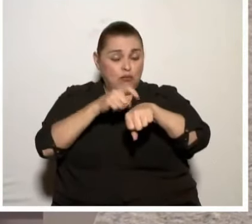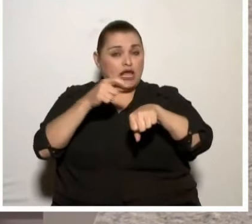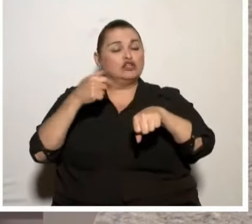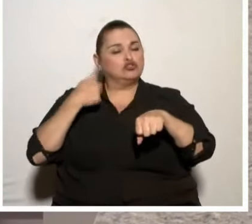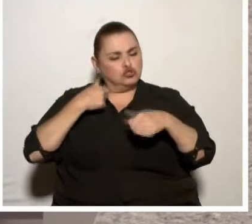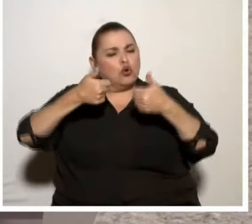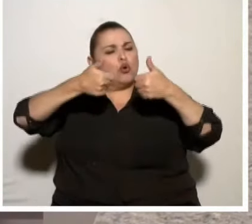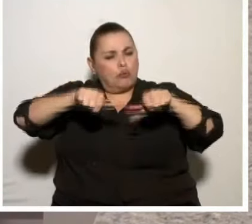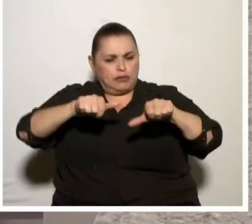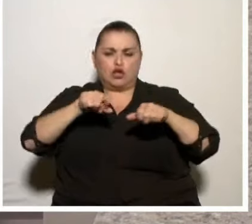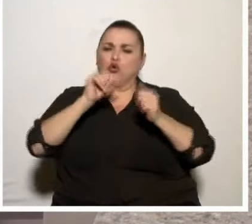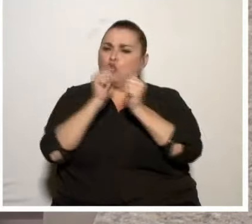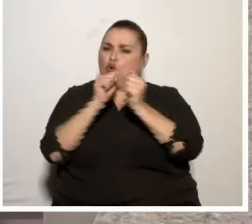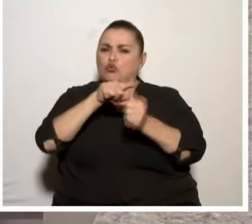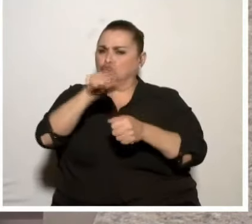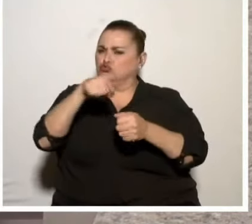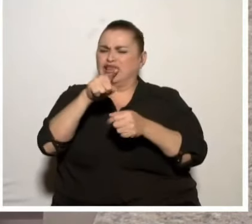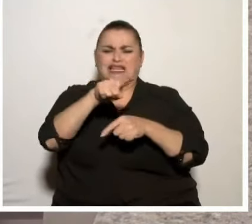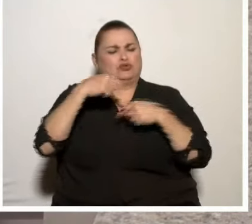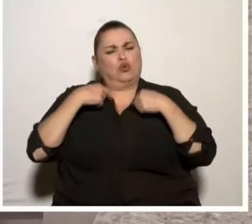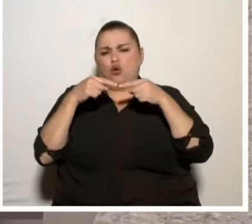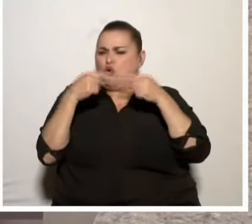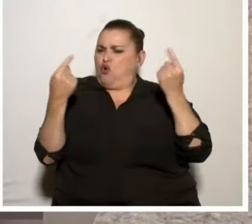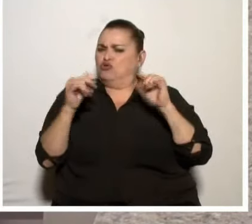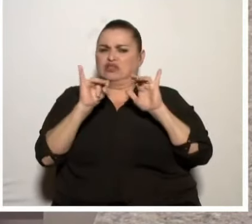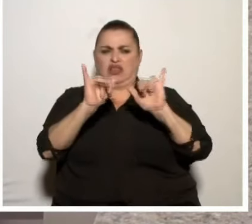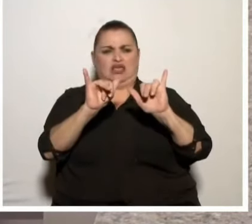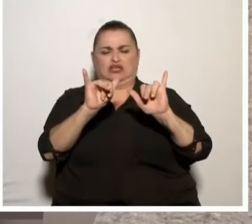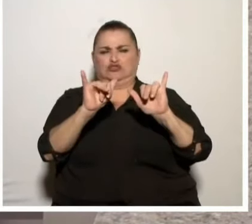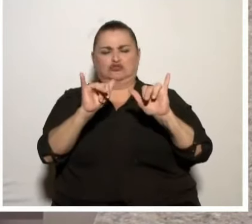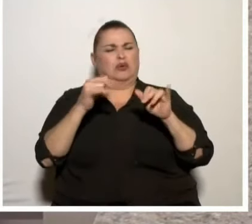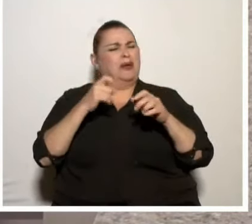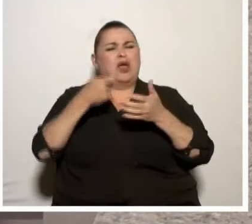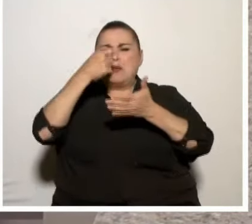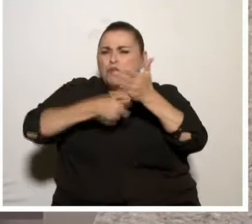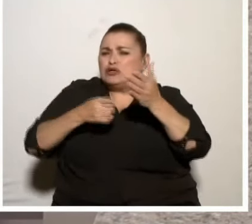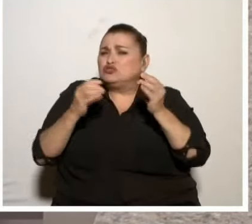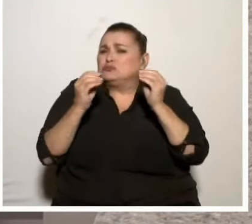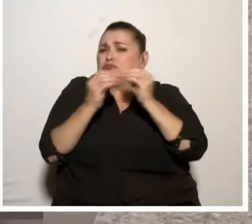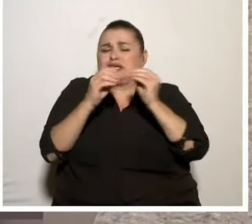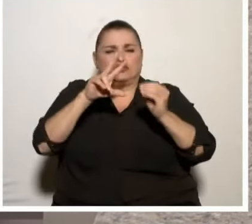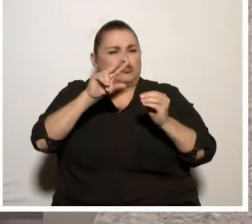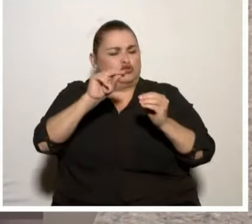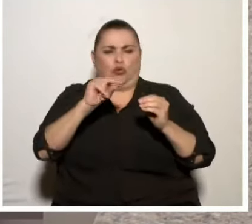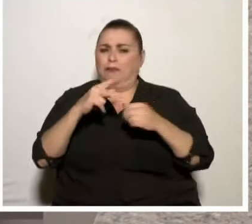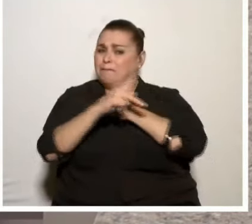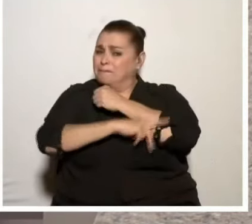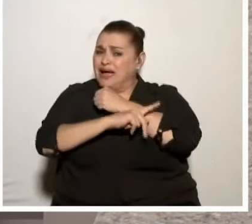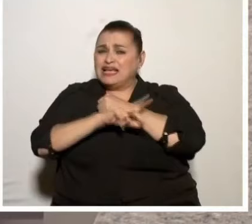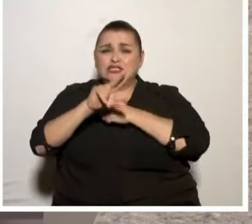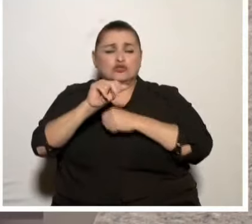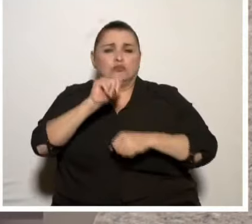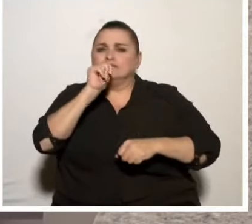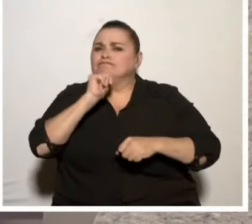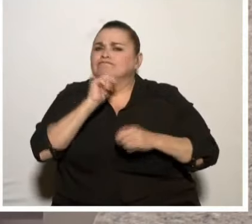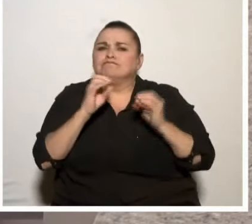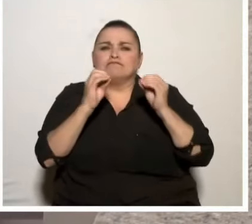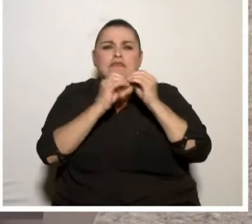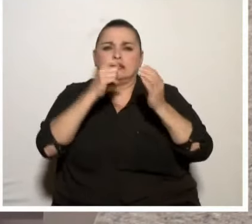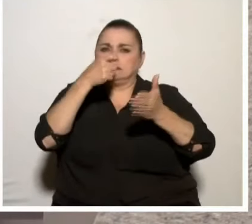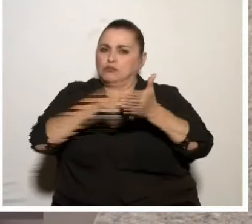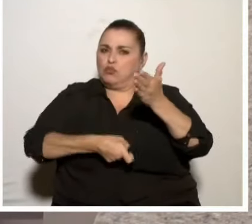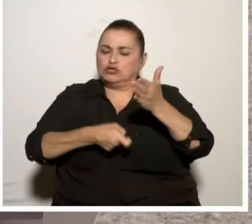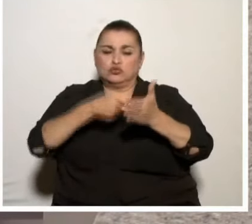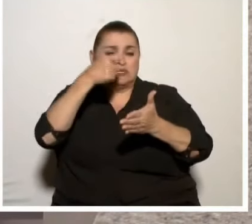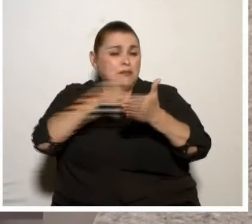ustedes en que hay que oponerse a estas infamias, hay que oponerse a más impuestos. El país no soporta más impuestos y los